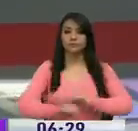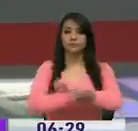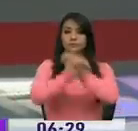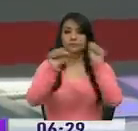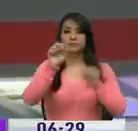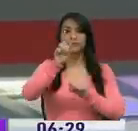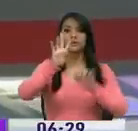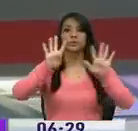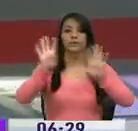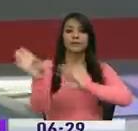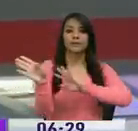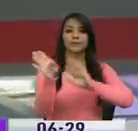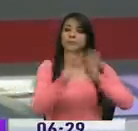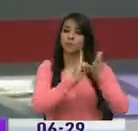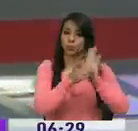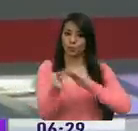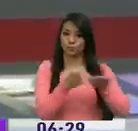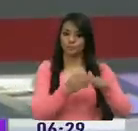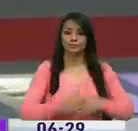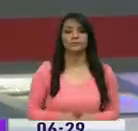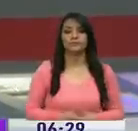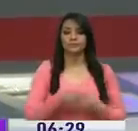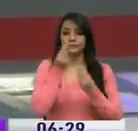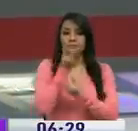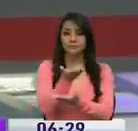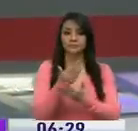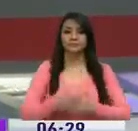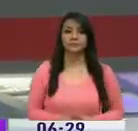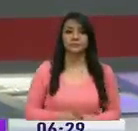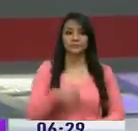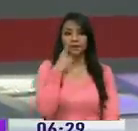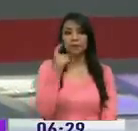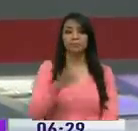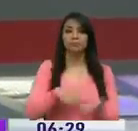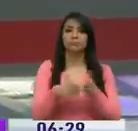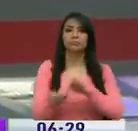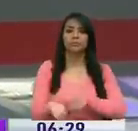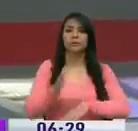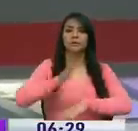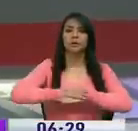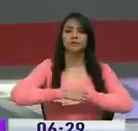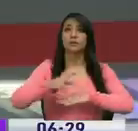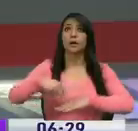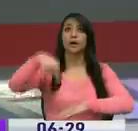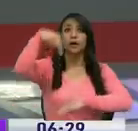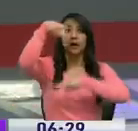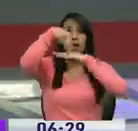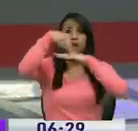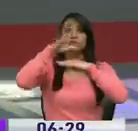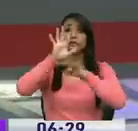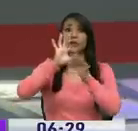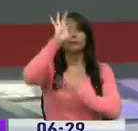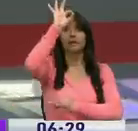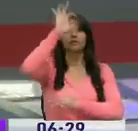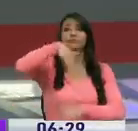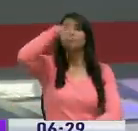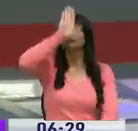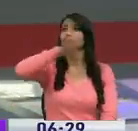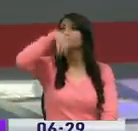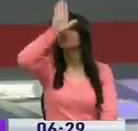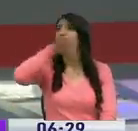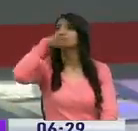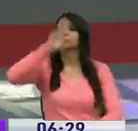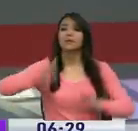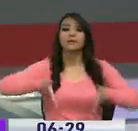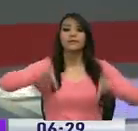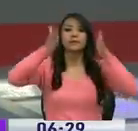la mañana 5:29 allá en Galápagos tiempo de contarles que un hombre murió tras caer de una altura de 5 m cuando estaba pintando la fachada de un